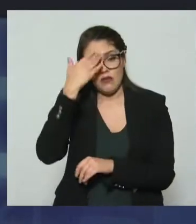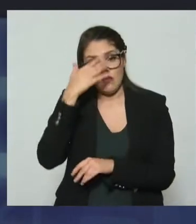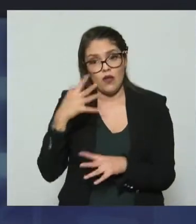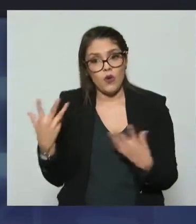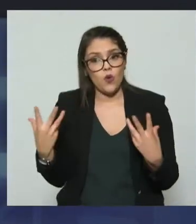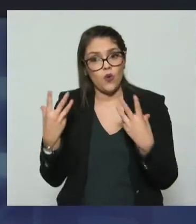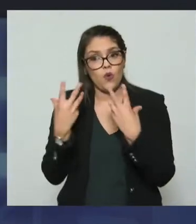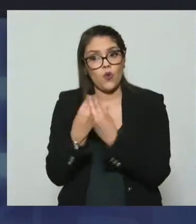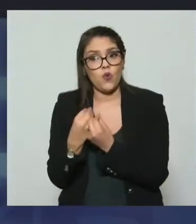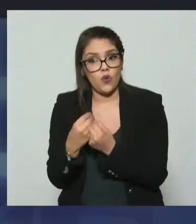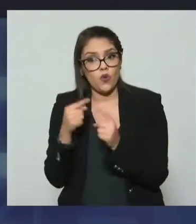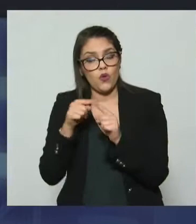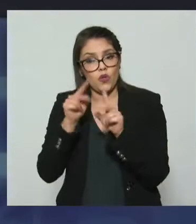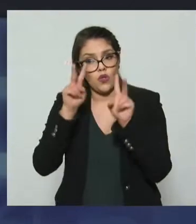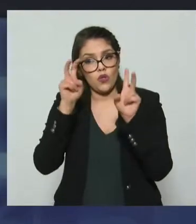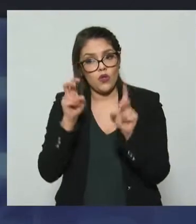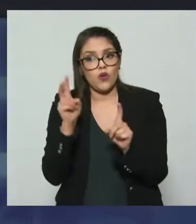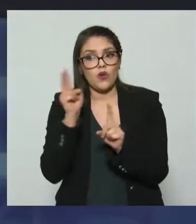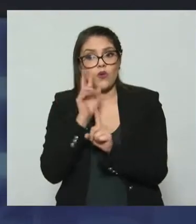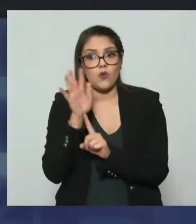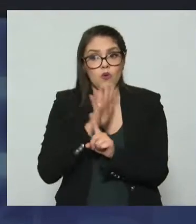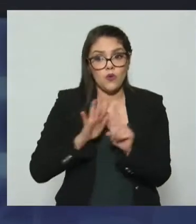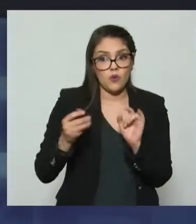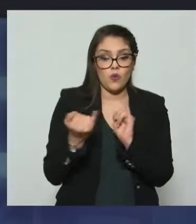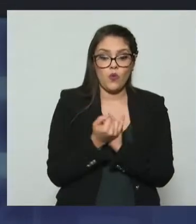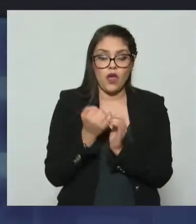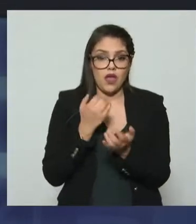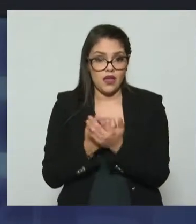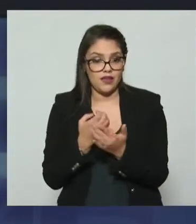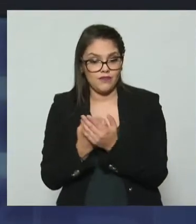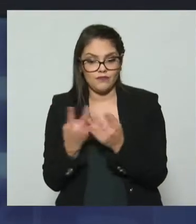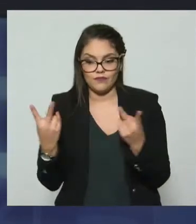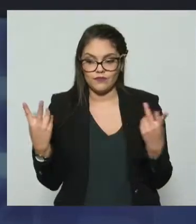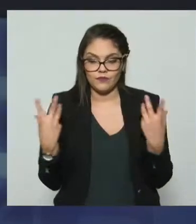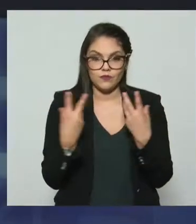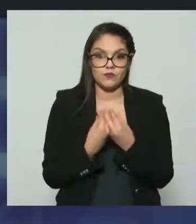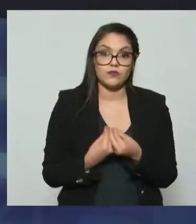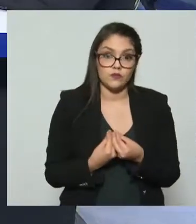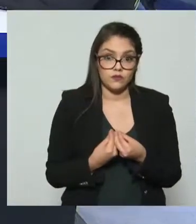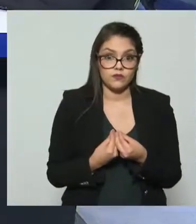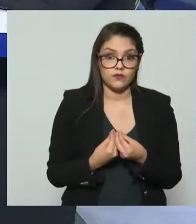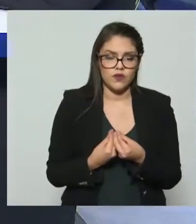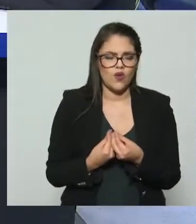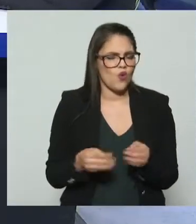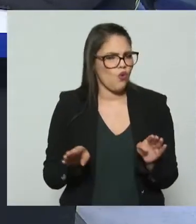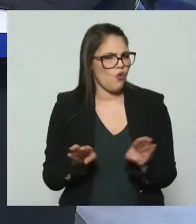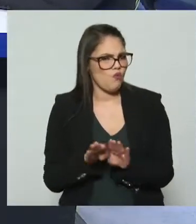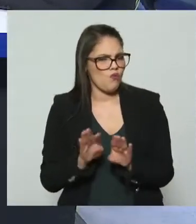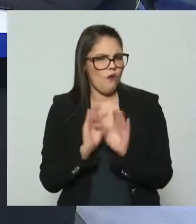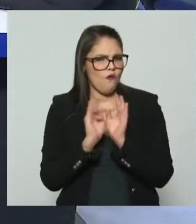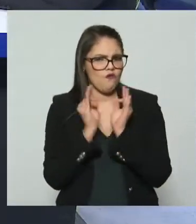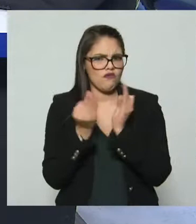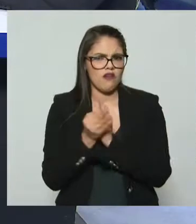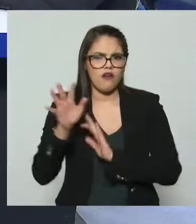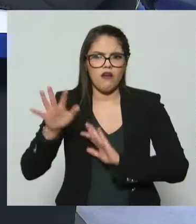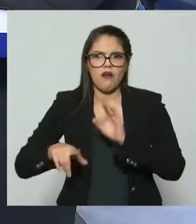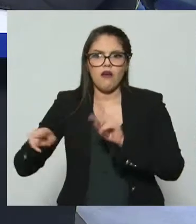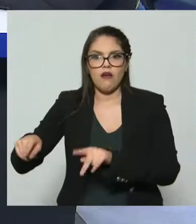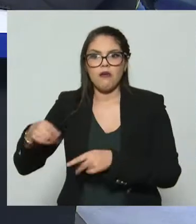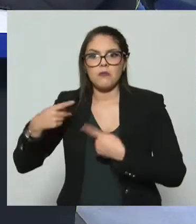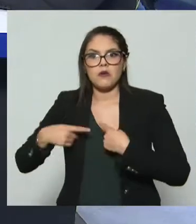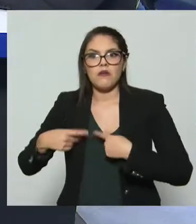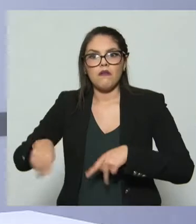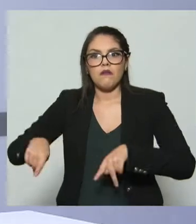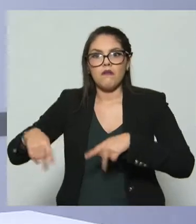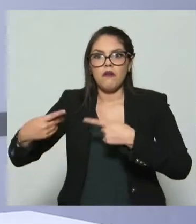combinar el tema medioambiental con el tema económico. Es decir, tenemos que buscar la salida para todos esos productores de plástico